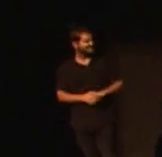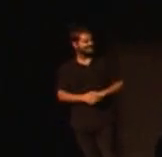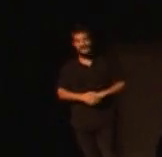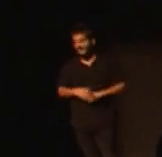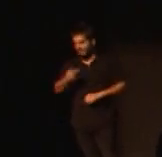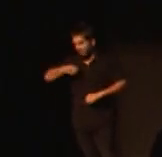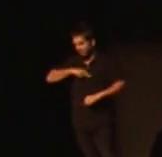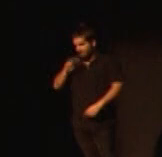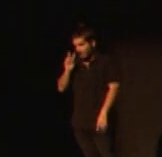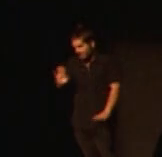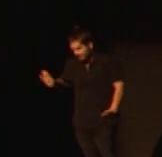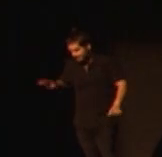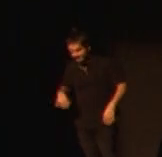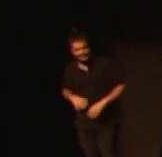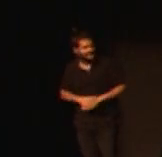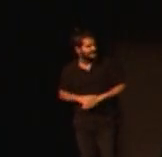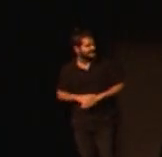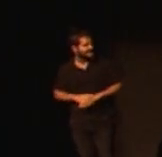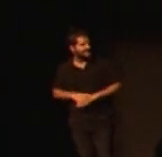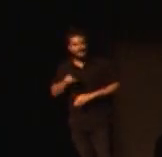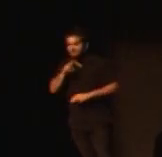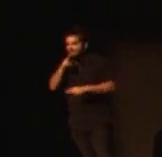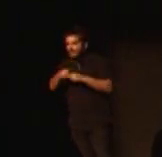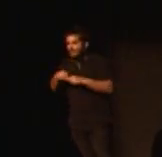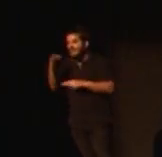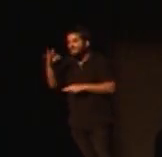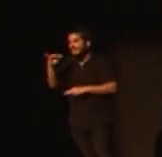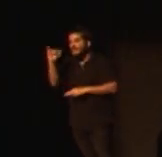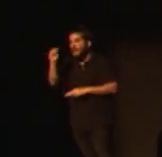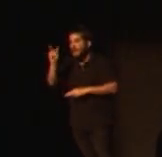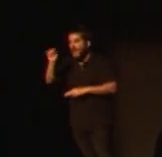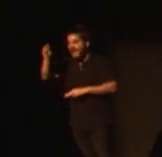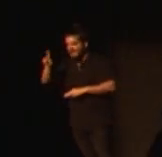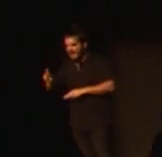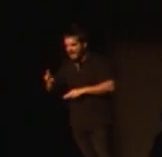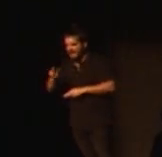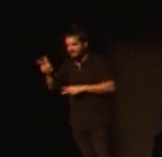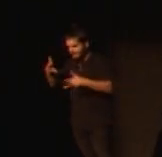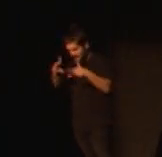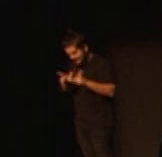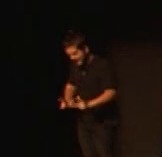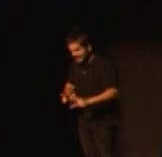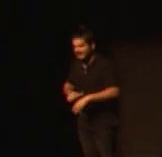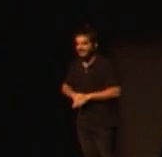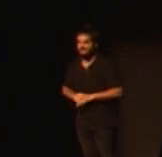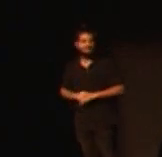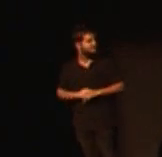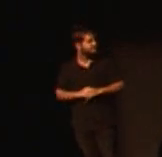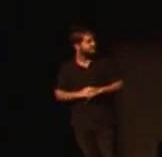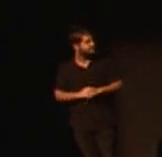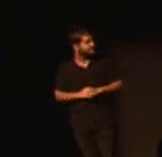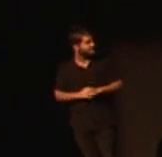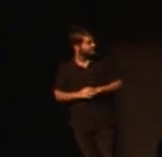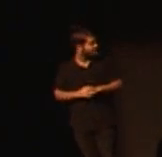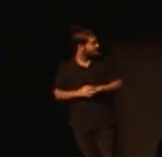ver, por ejemplo, ¿tú cómo te llamas? Me digo Javier. Muy bien, pues mira, tú aquí, vamos a ver. Ya te puedes sentar, perfecto. Y te